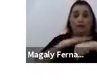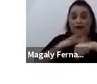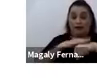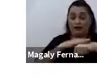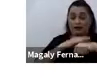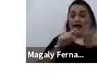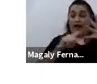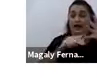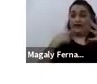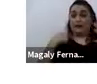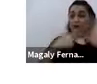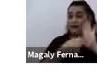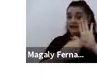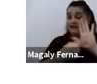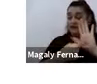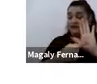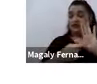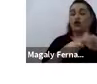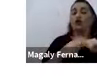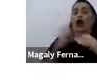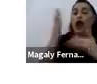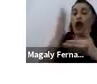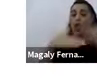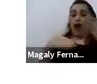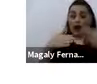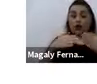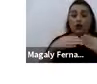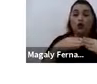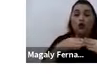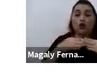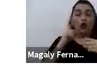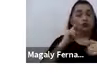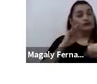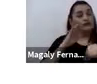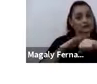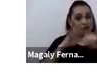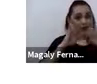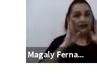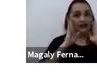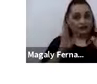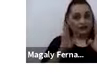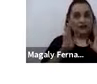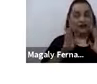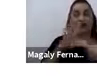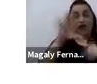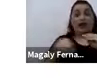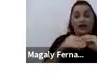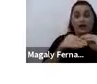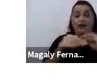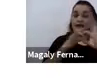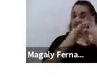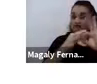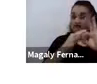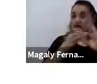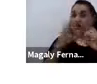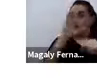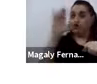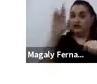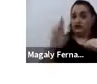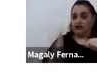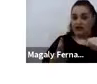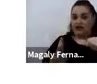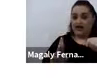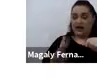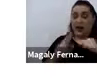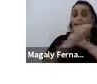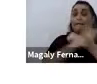esta presentación presentarles algo muy, muy llamativo, y además tiene mucho que ver con que Costa Rica sea el